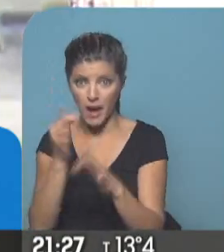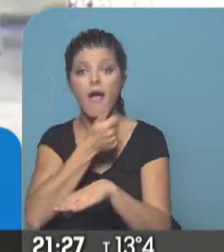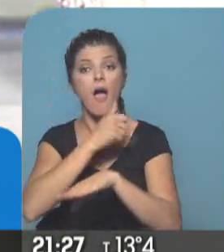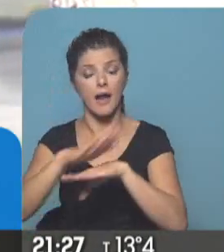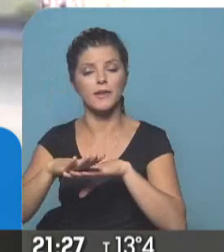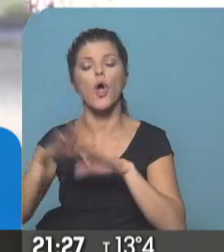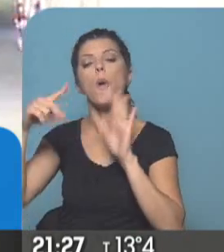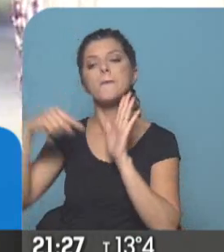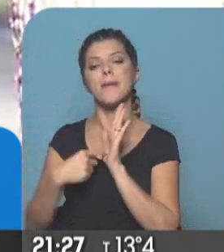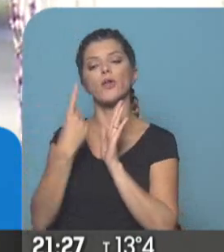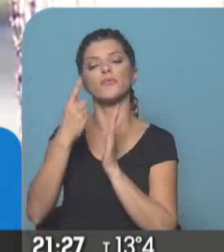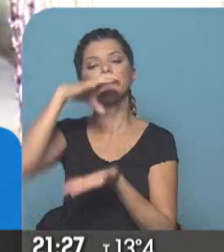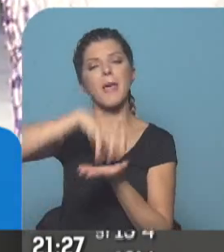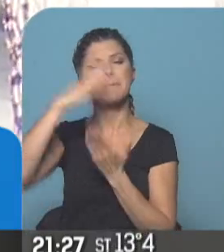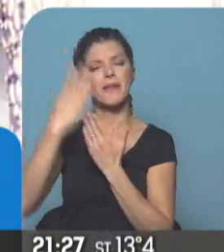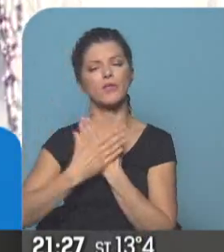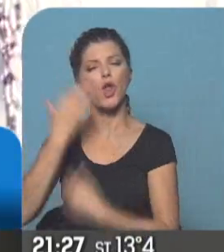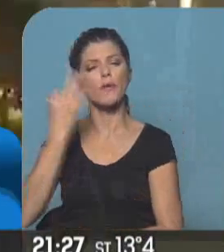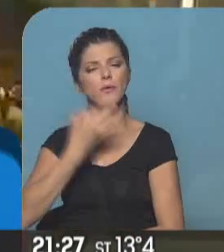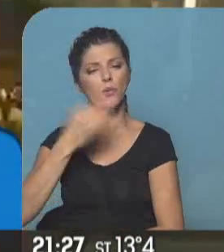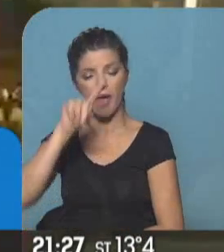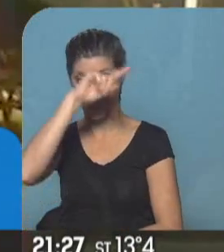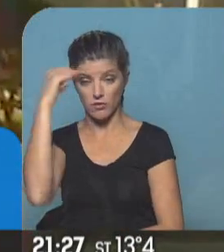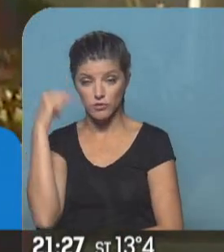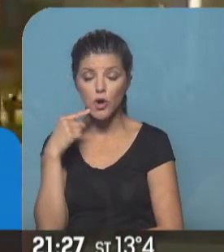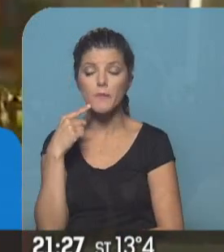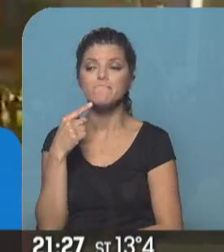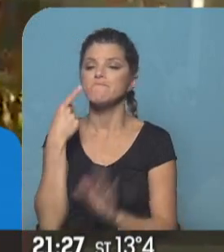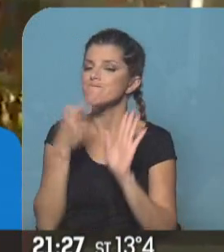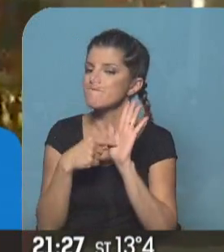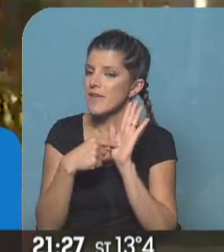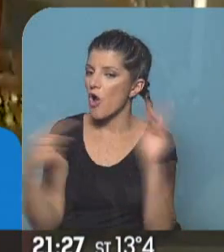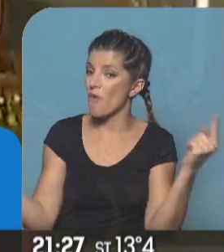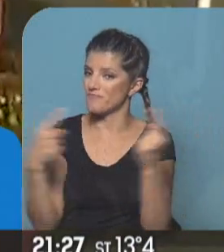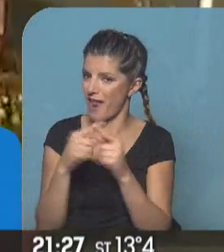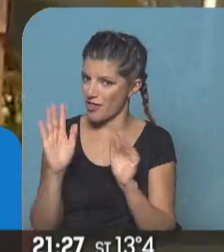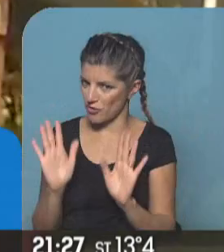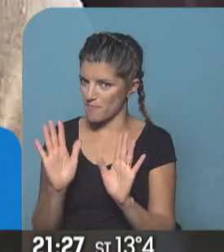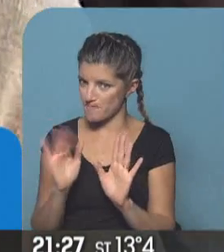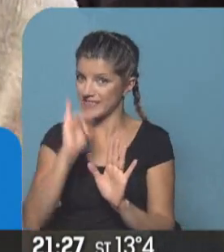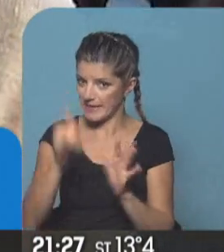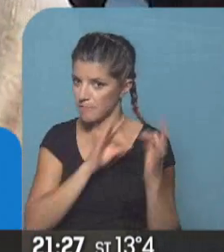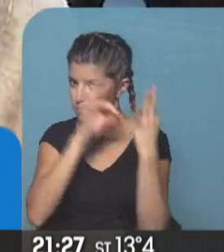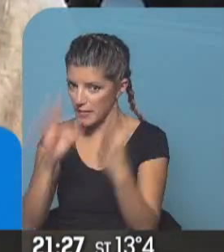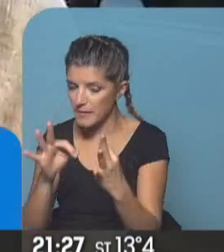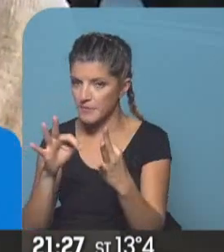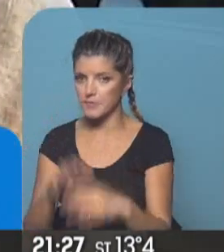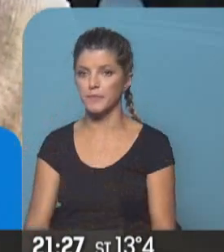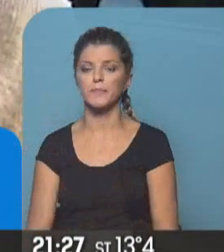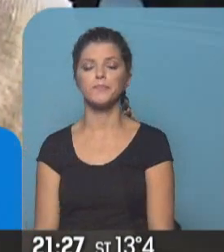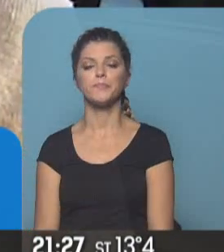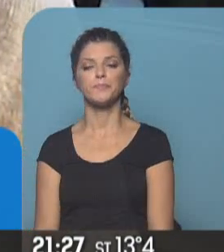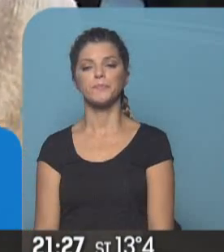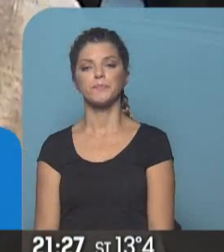informe aportado por el Ministerio de Seguridad de la Nación indica lo contrario. Seguramente esta semana haya información, digamos,